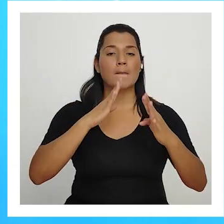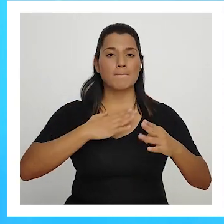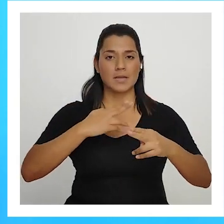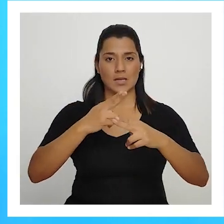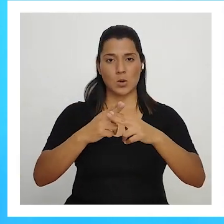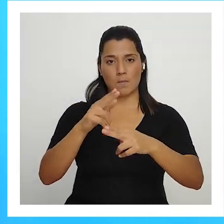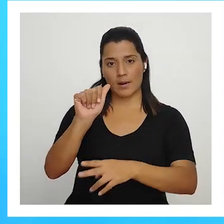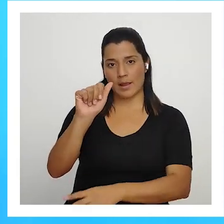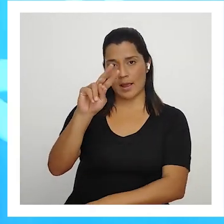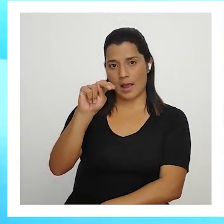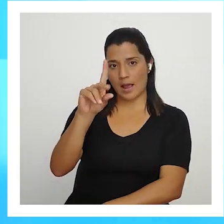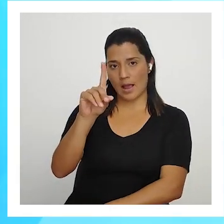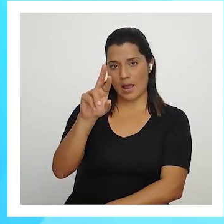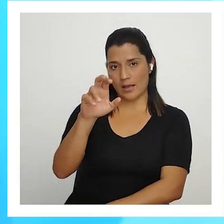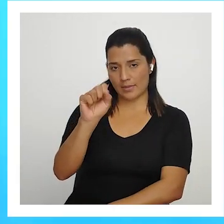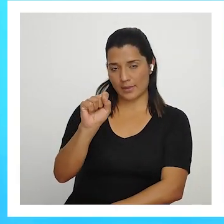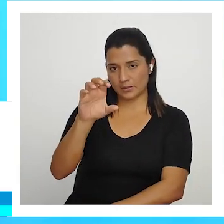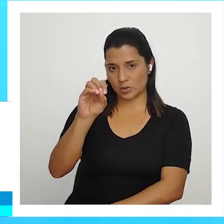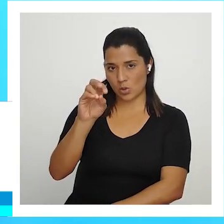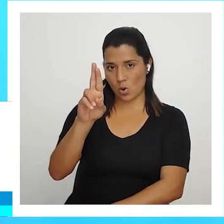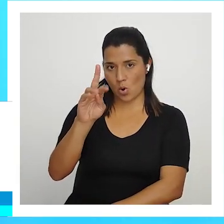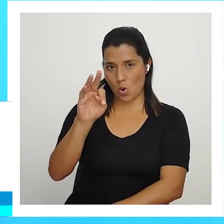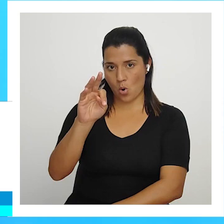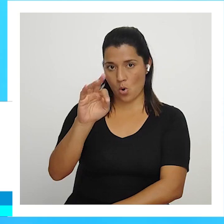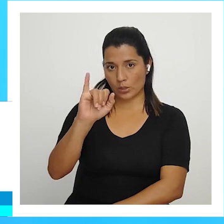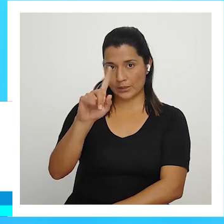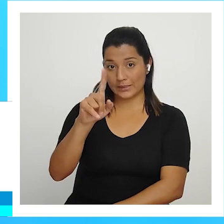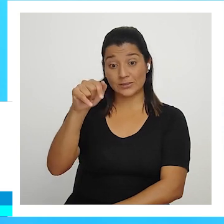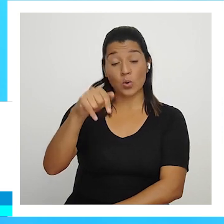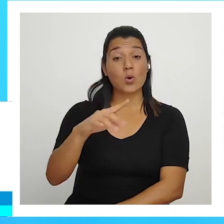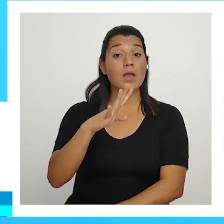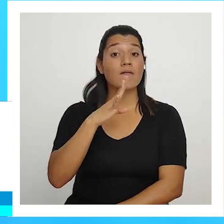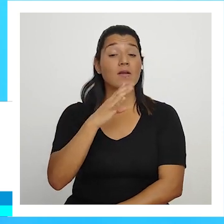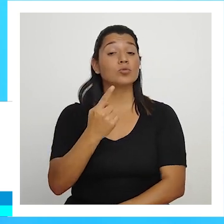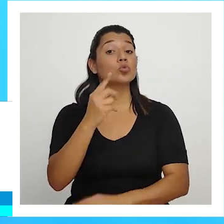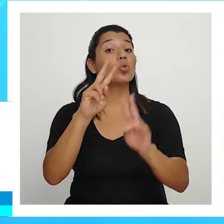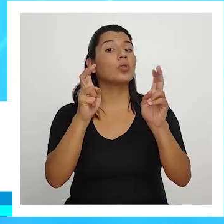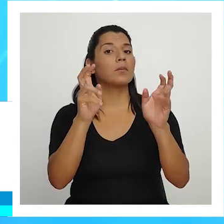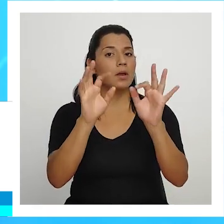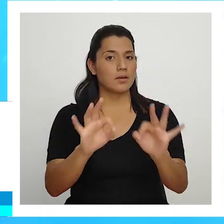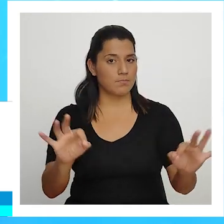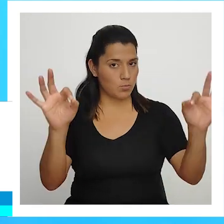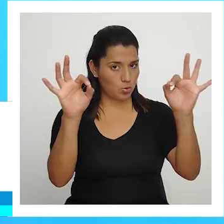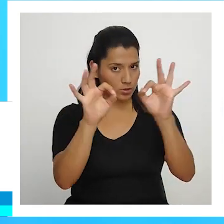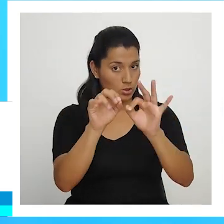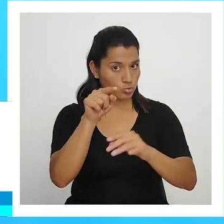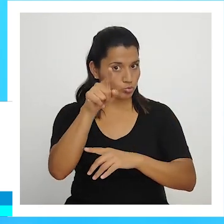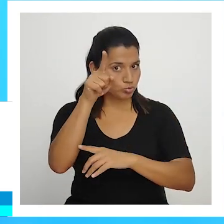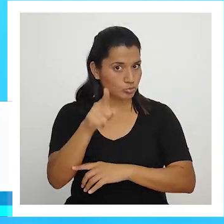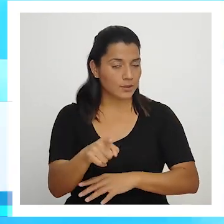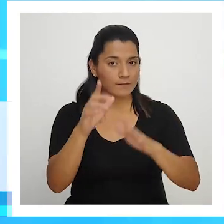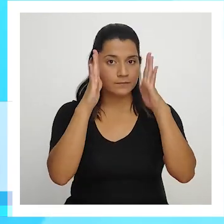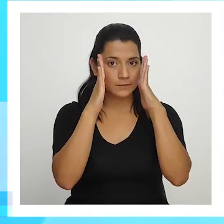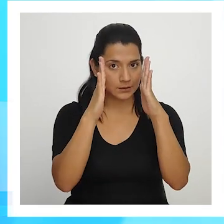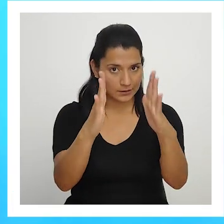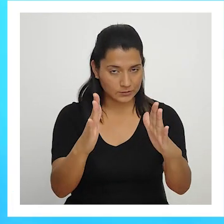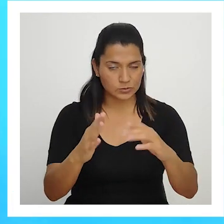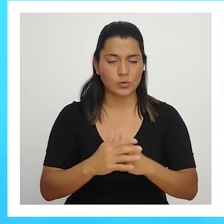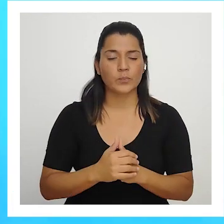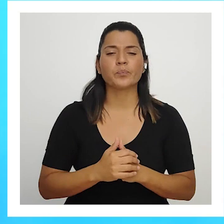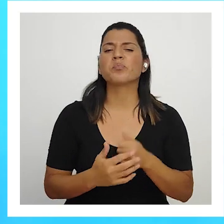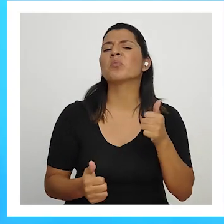y hoy estaremos hablando de un tema muy importante que usted debe prestarle mucha atención, y